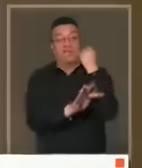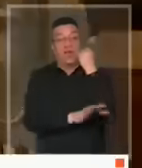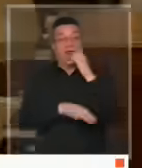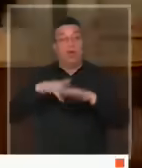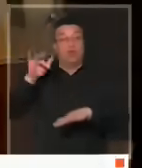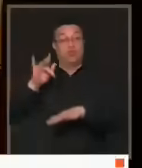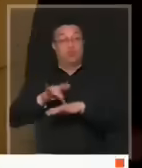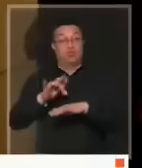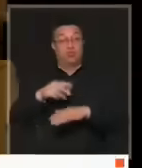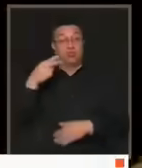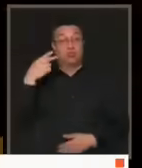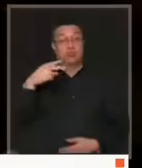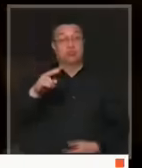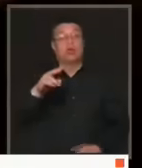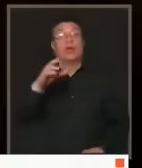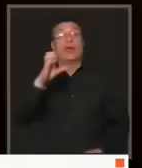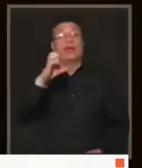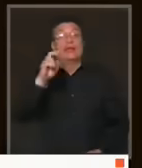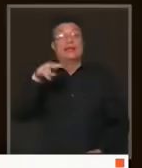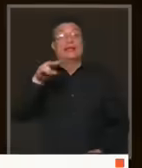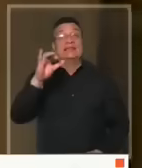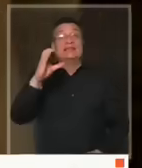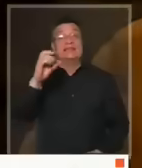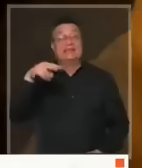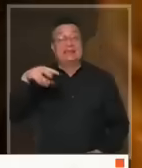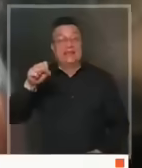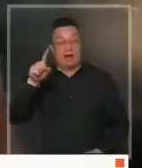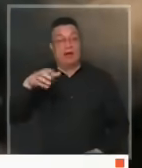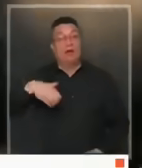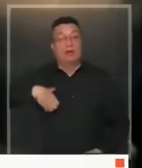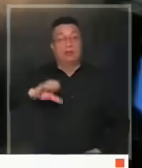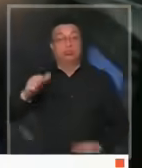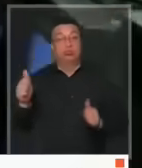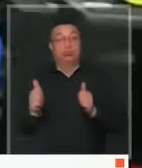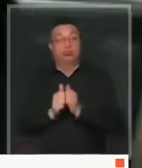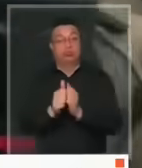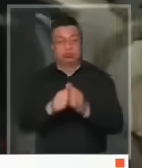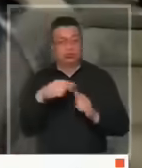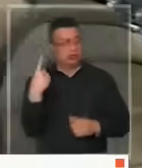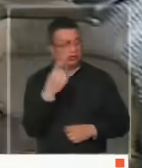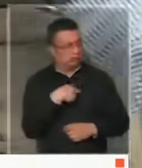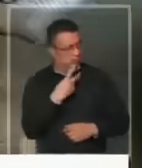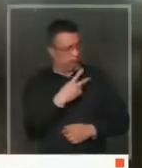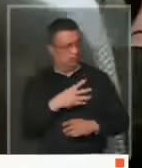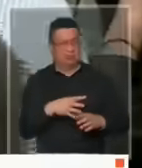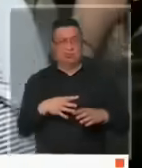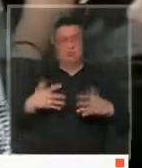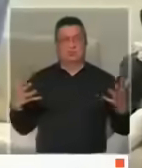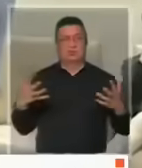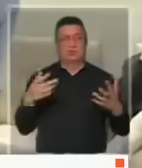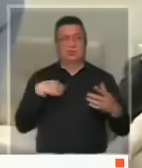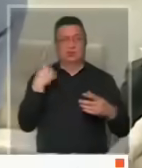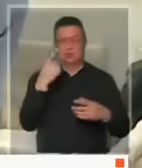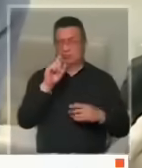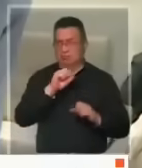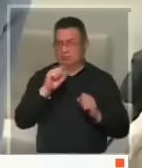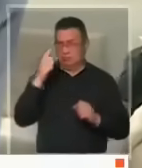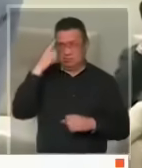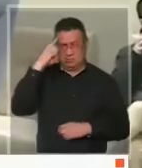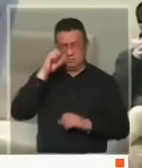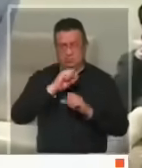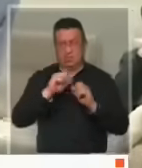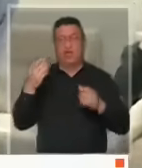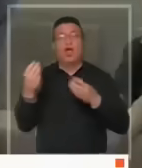complejidad Oriente, Constanza Encina, y detectives de la PDI, alertó a varios parlamentarios que, incrédulos, veían